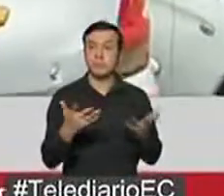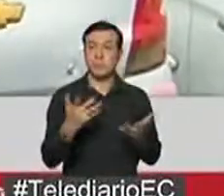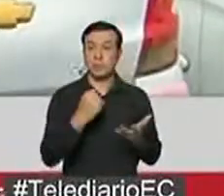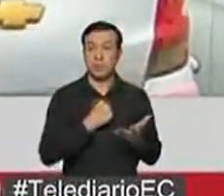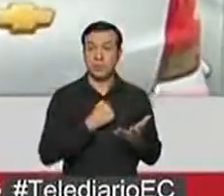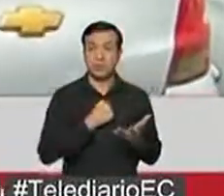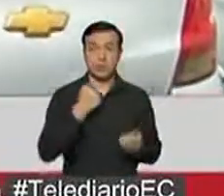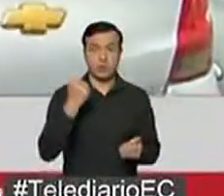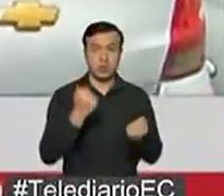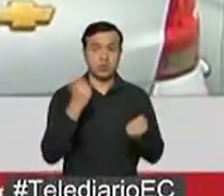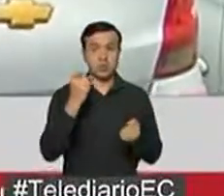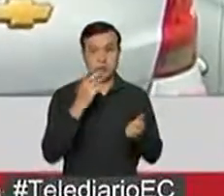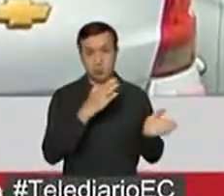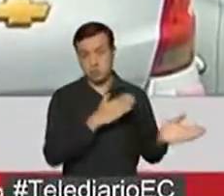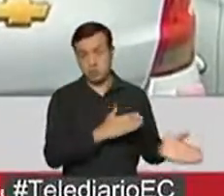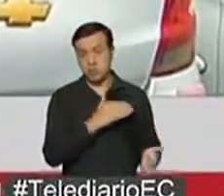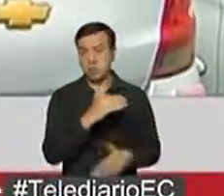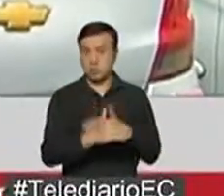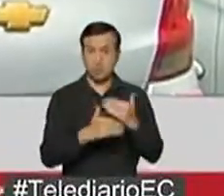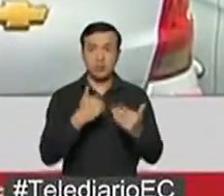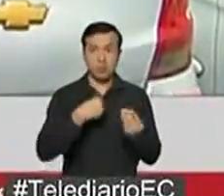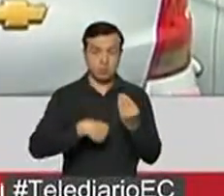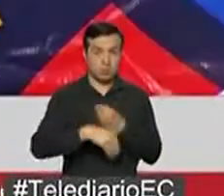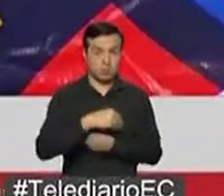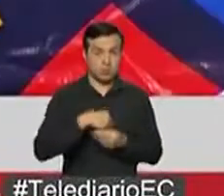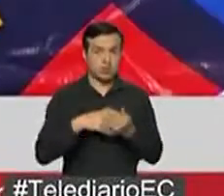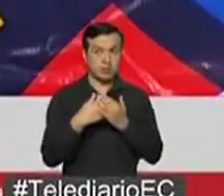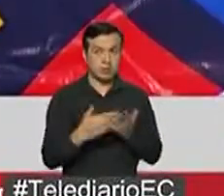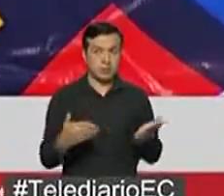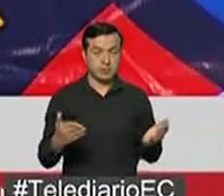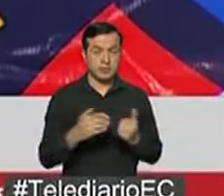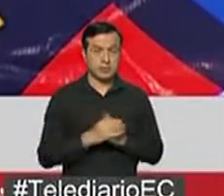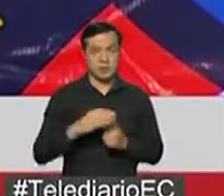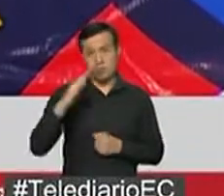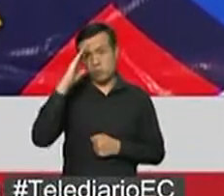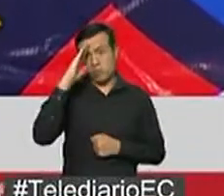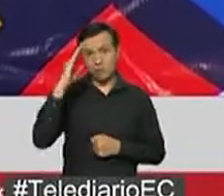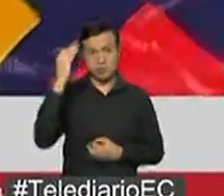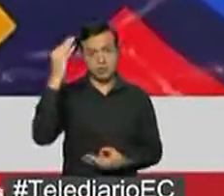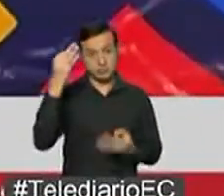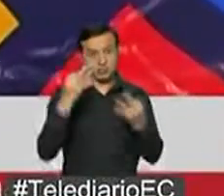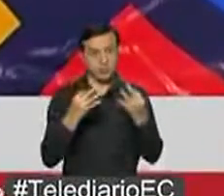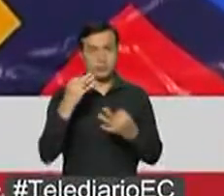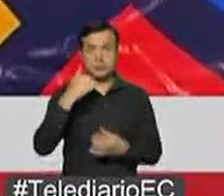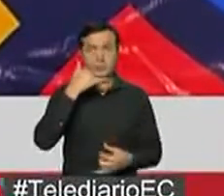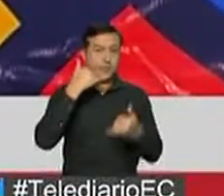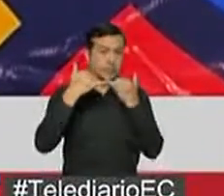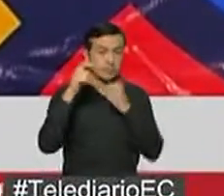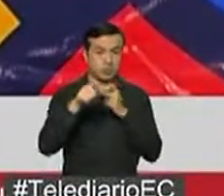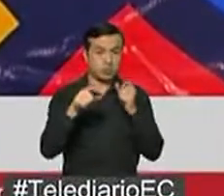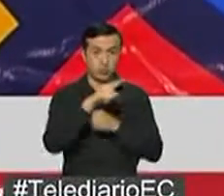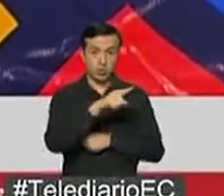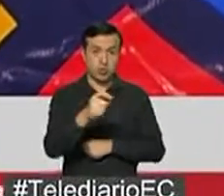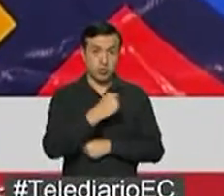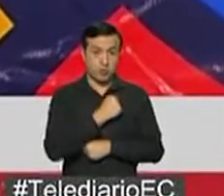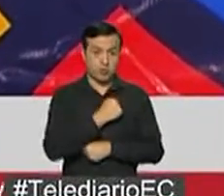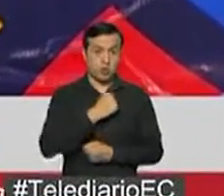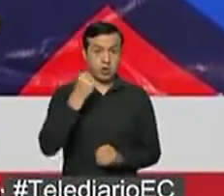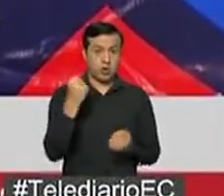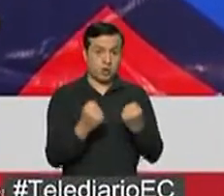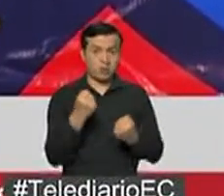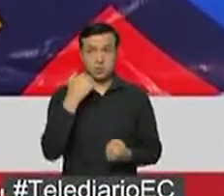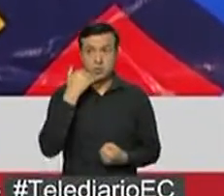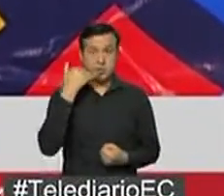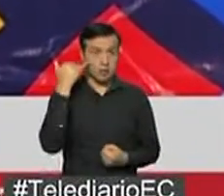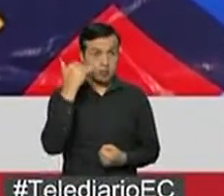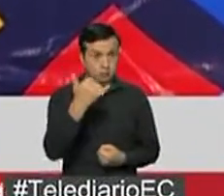se deben seguir algunos pasos para recuperarlos la policía judicial va a contactar a los propietarios del vehículo les va